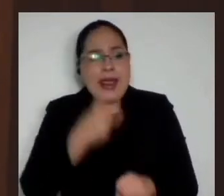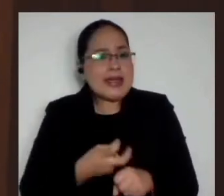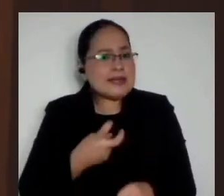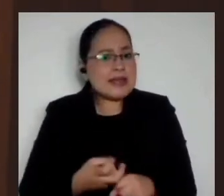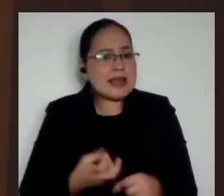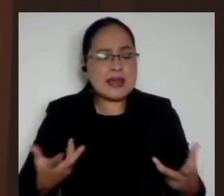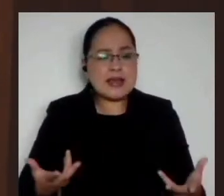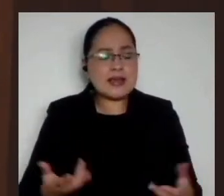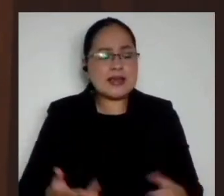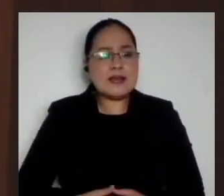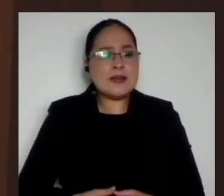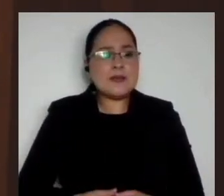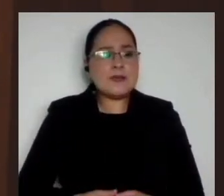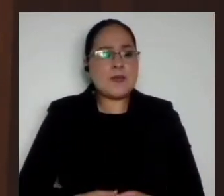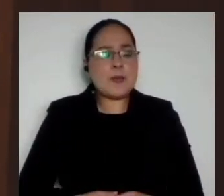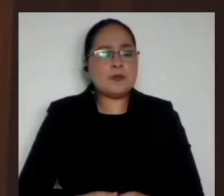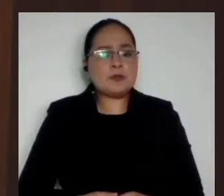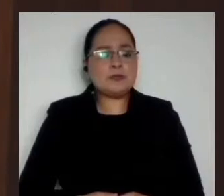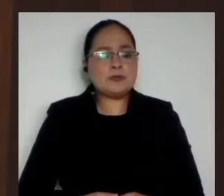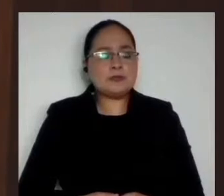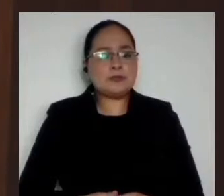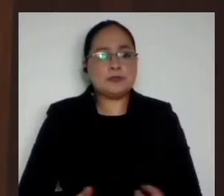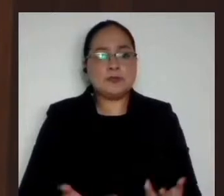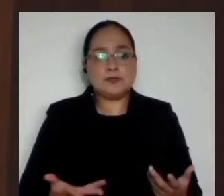Yo no objetaré